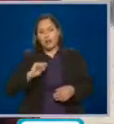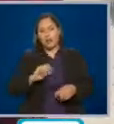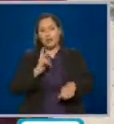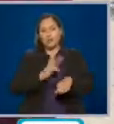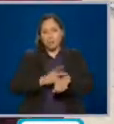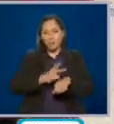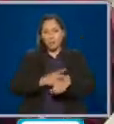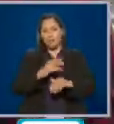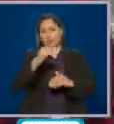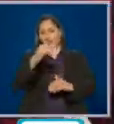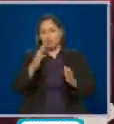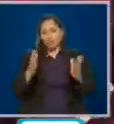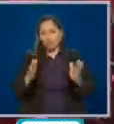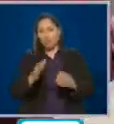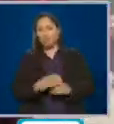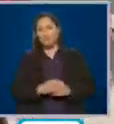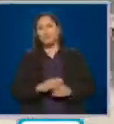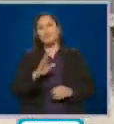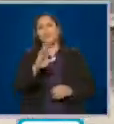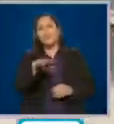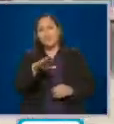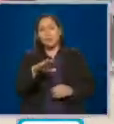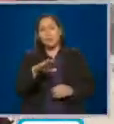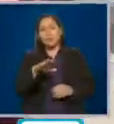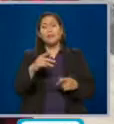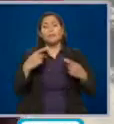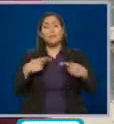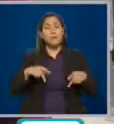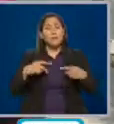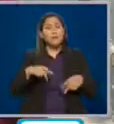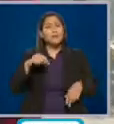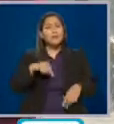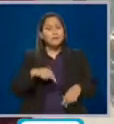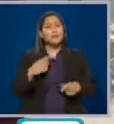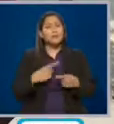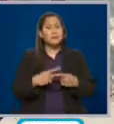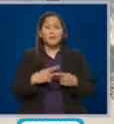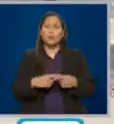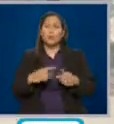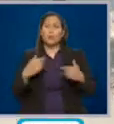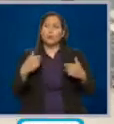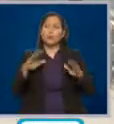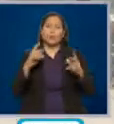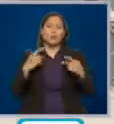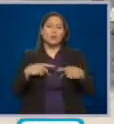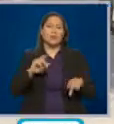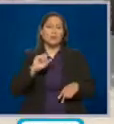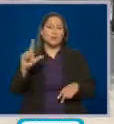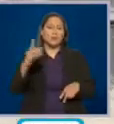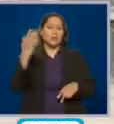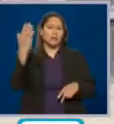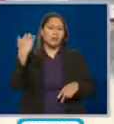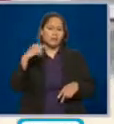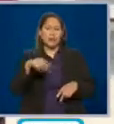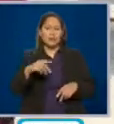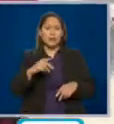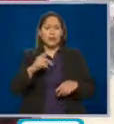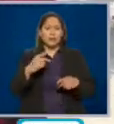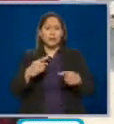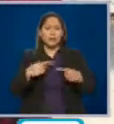vitroleros. Ahora, Oiga, ¿y personajes aquí? no, personajes aquí hay mucha gente que